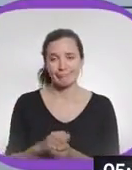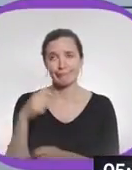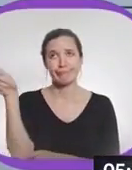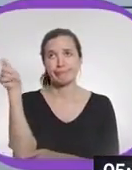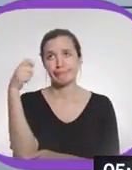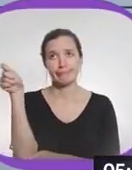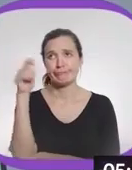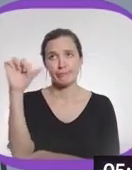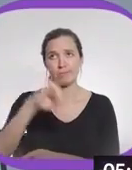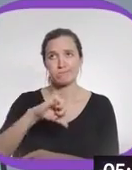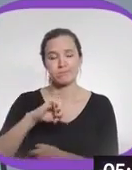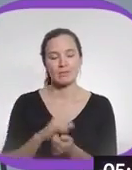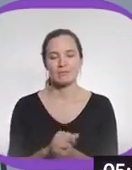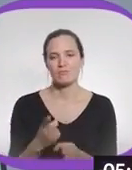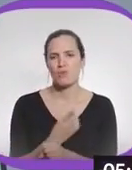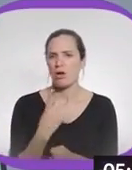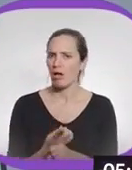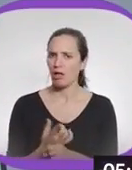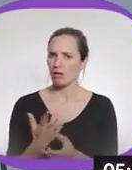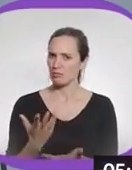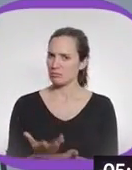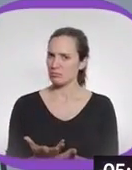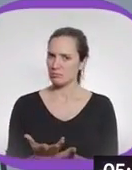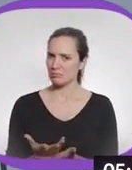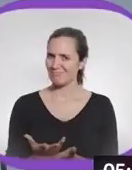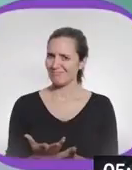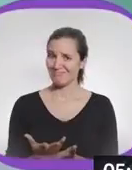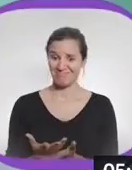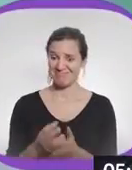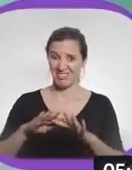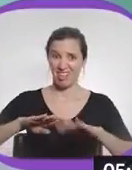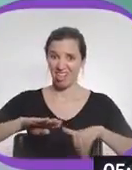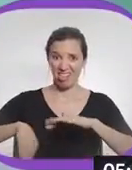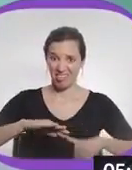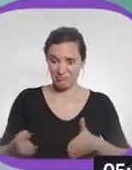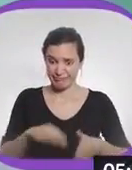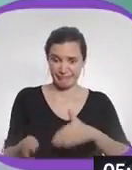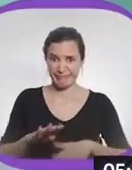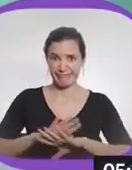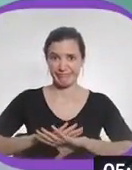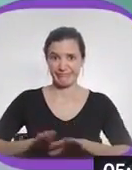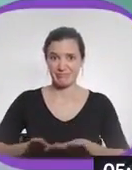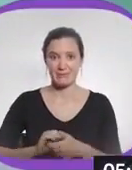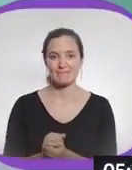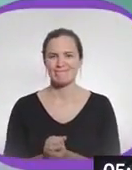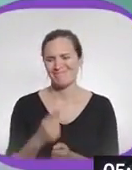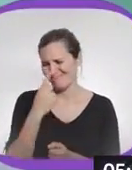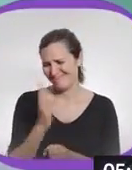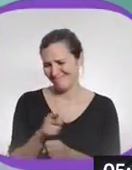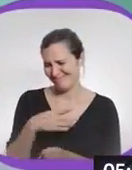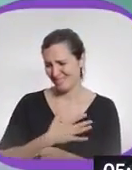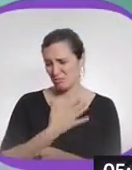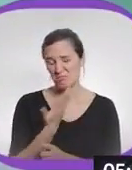la bandera blanca. ¡No puedo! ¡Sparky la enterró! Oigan, adoro a ese perro, pero ya no lo soporto